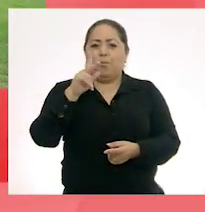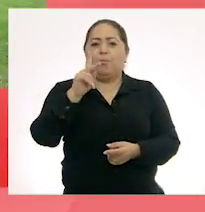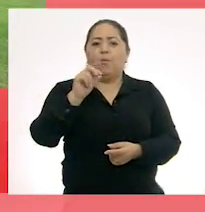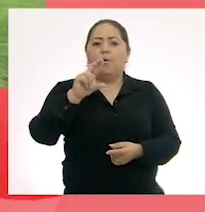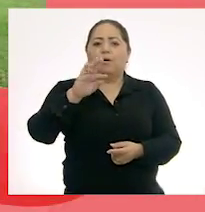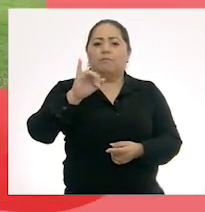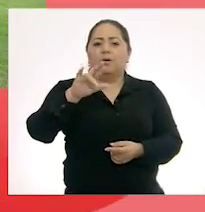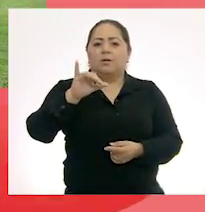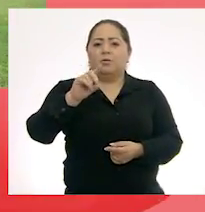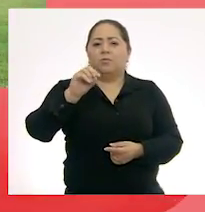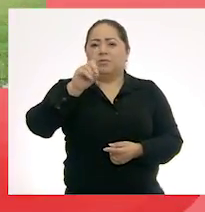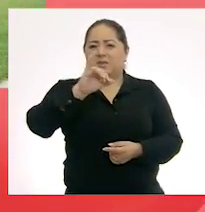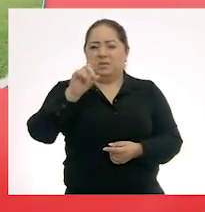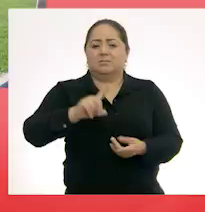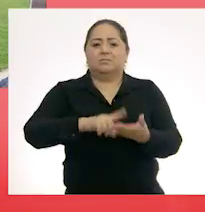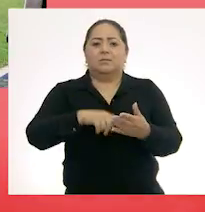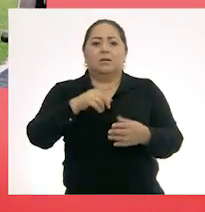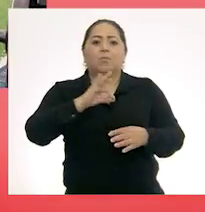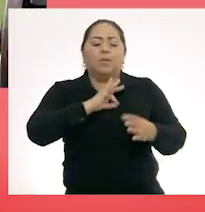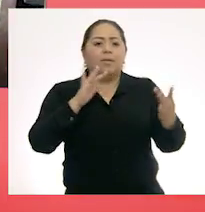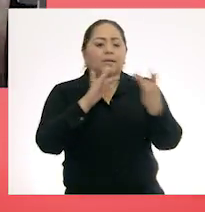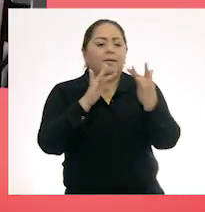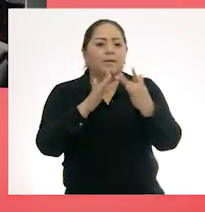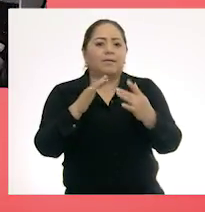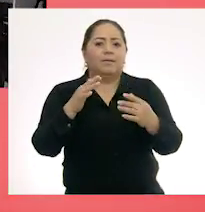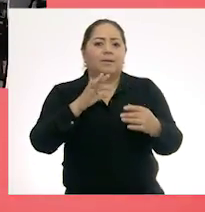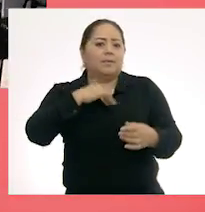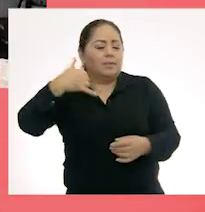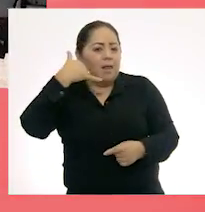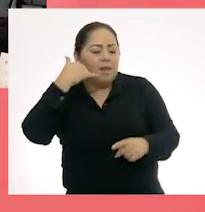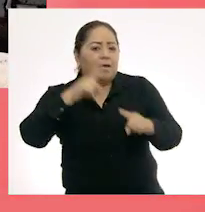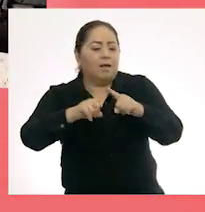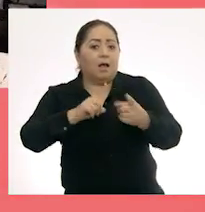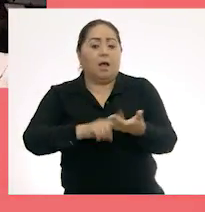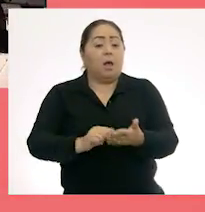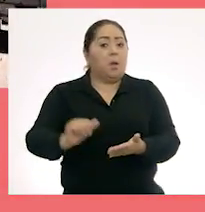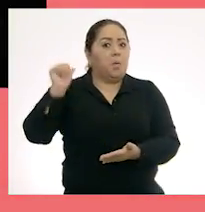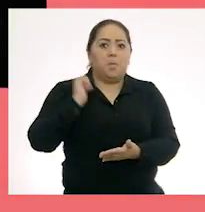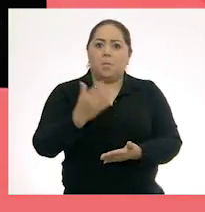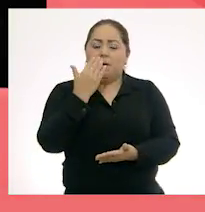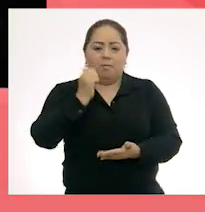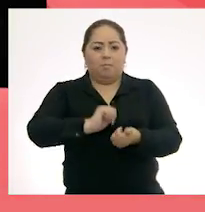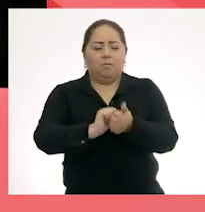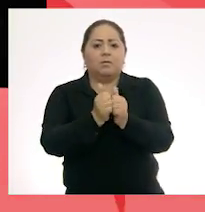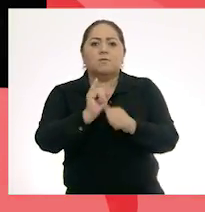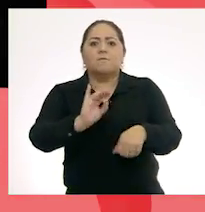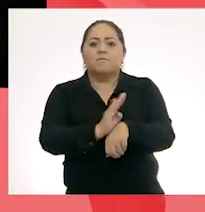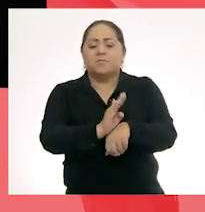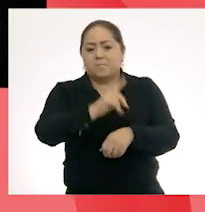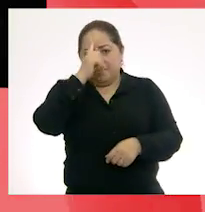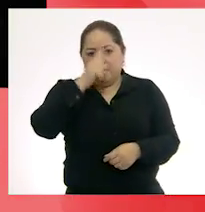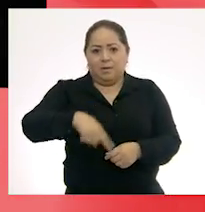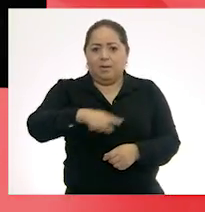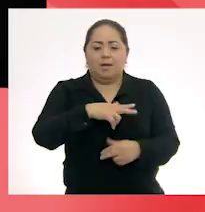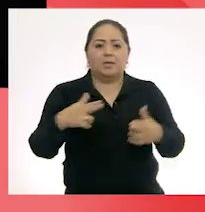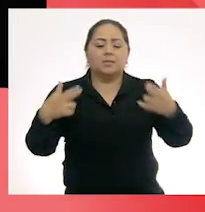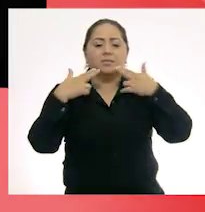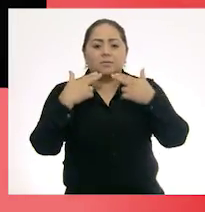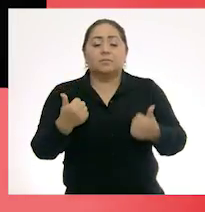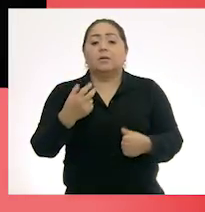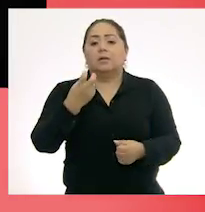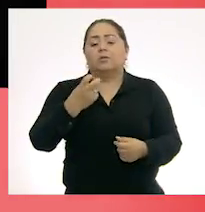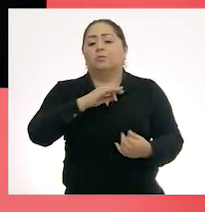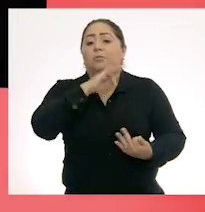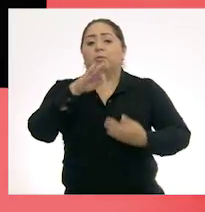Díaz amplía las vías de comunicación, las conexiones, y se ve beneficiado en este punto Hacienda Viborillas.